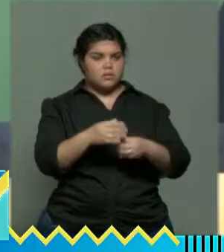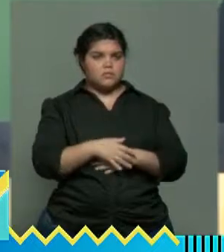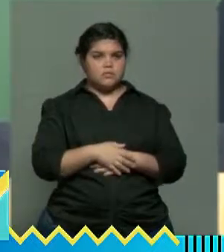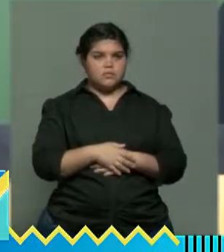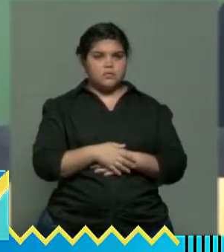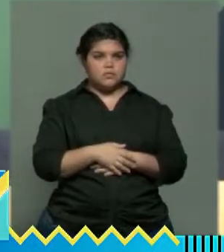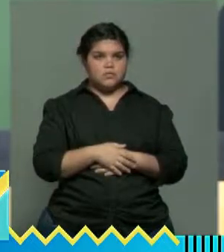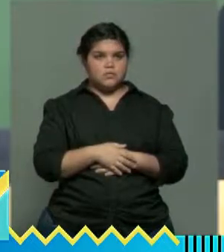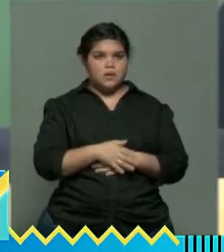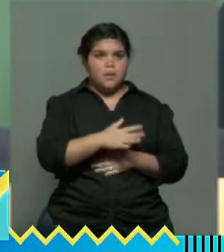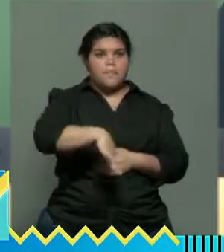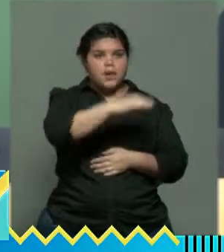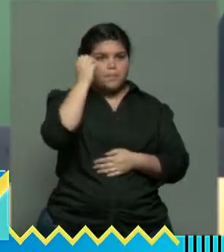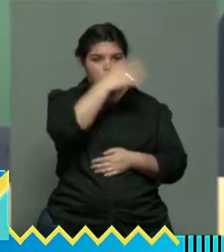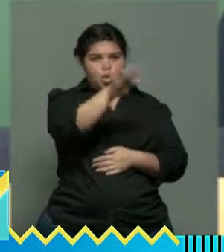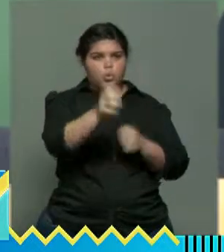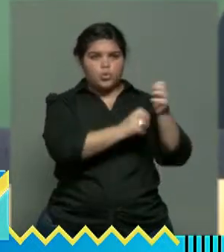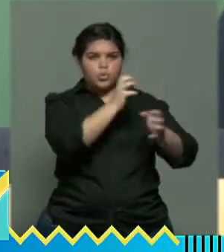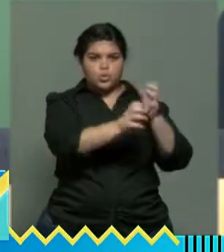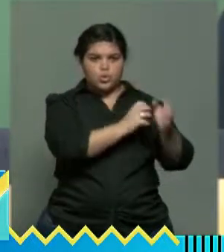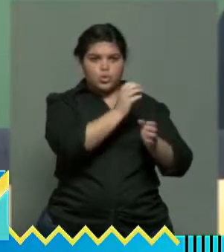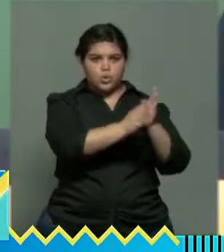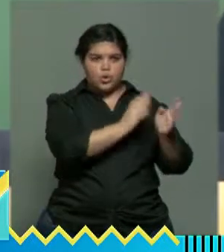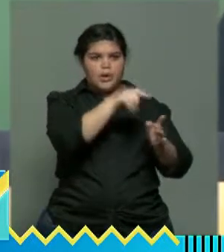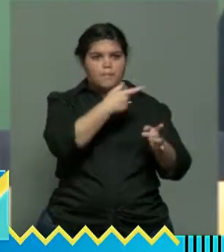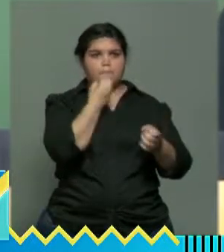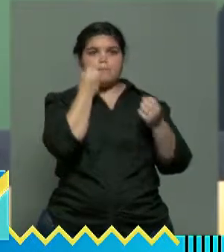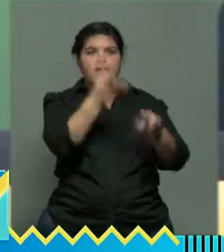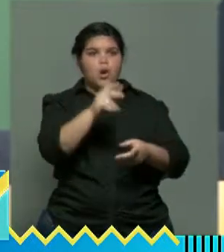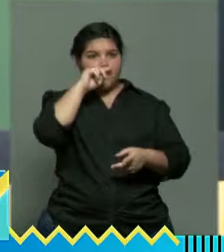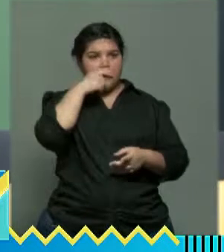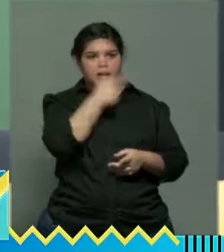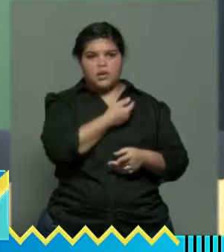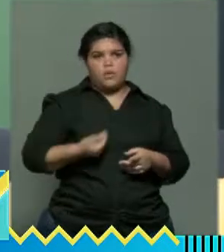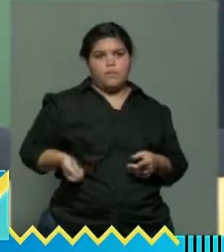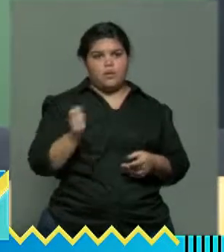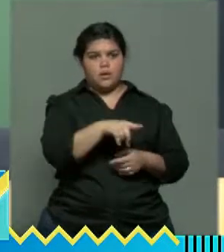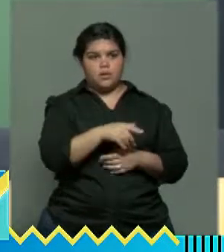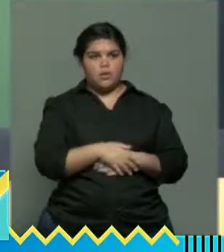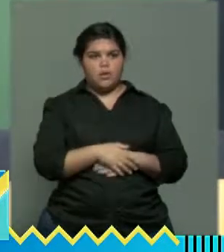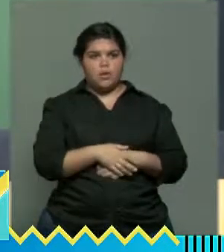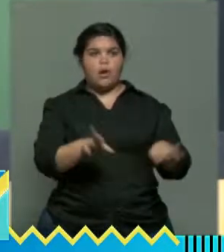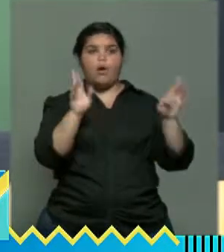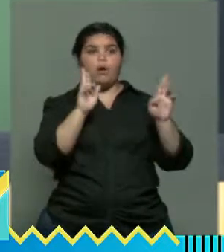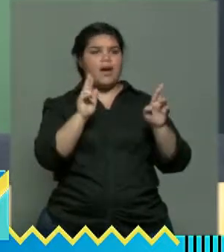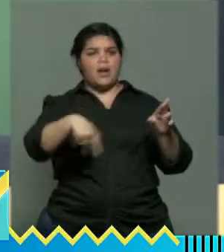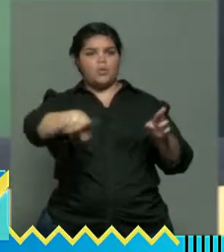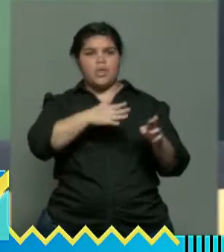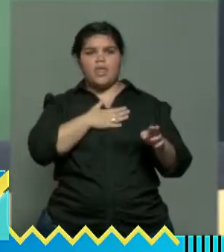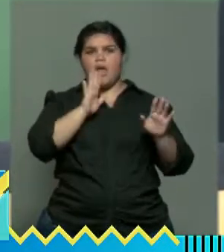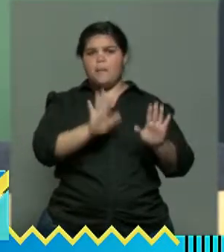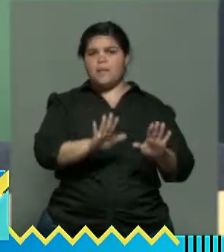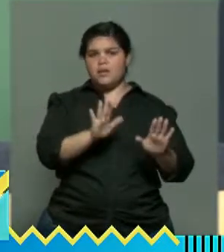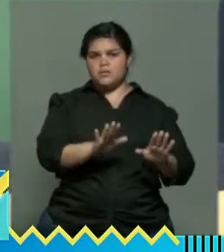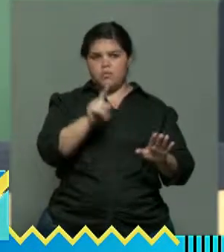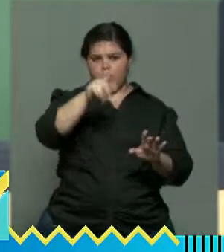por lo menos para el sector de los productores, era mejor el gobierno de Macri. Digo, esperemos que todo se dé como estás esperanzado, pero de ser así, ¿cambiaría